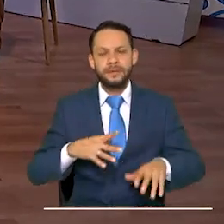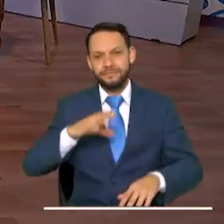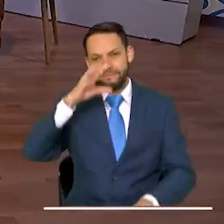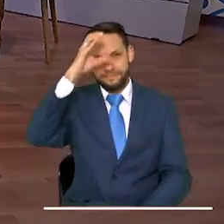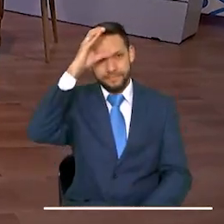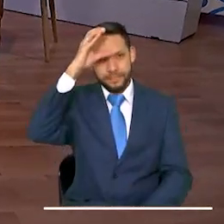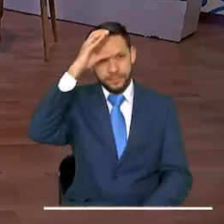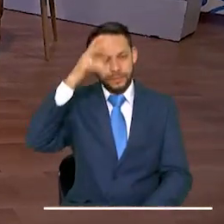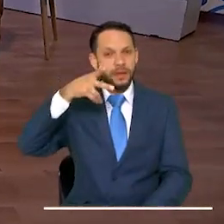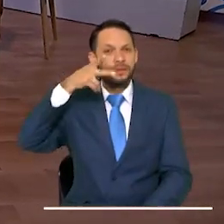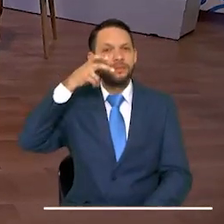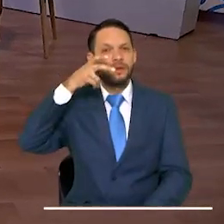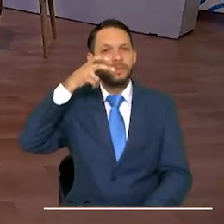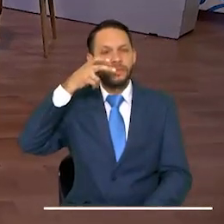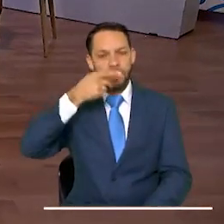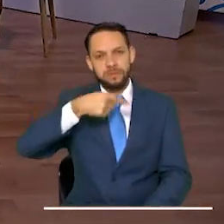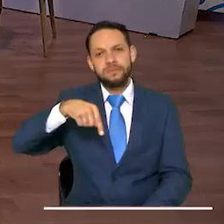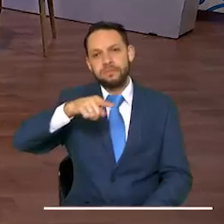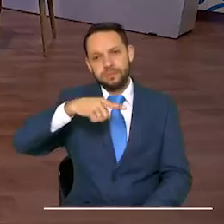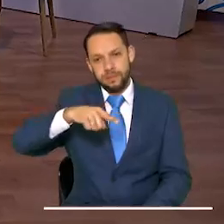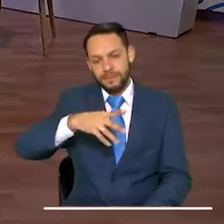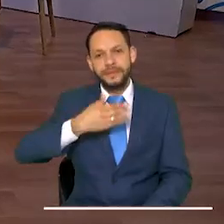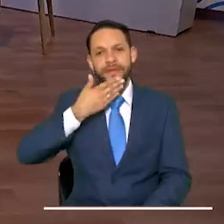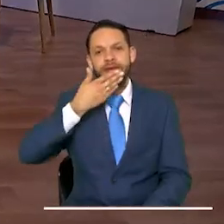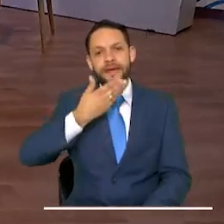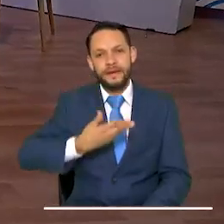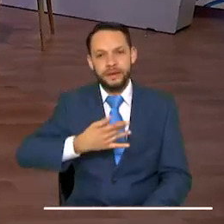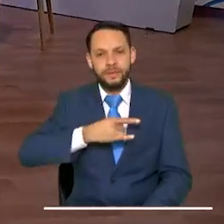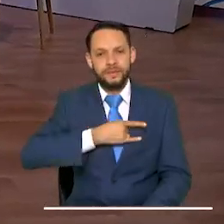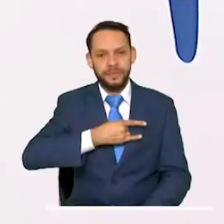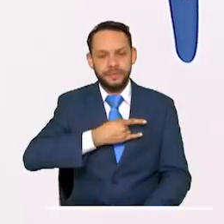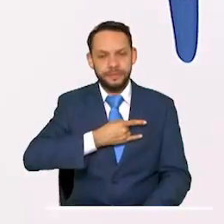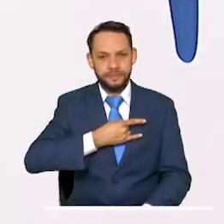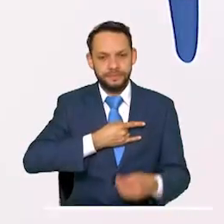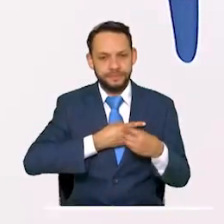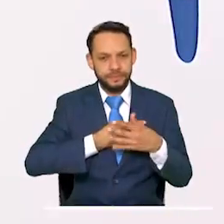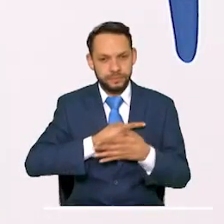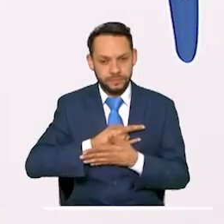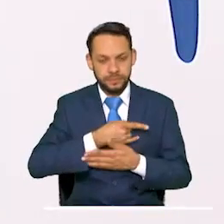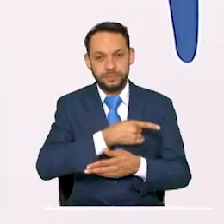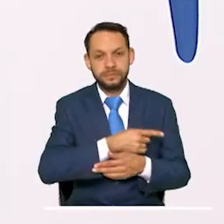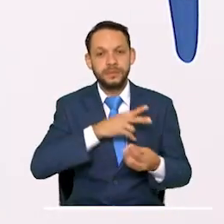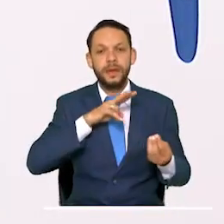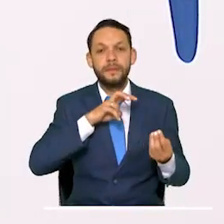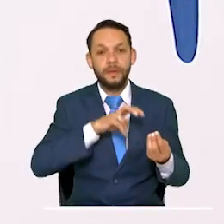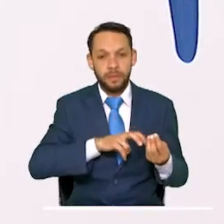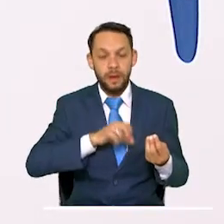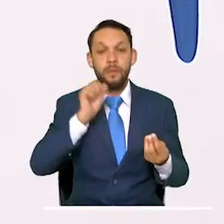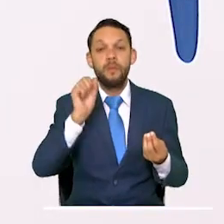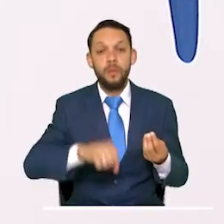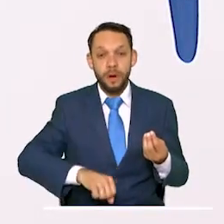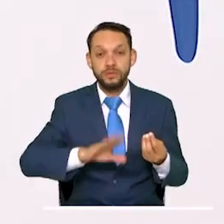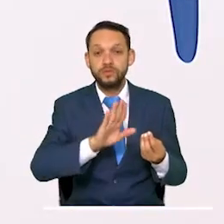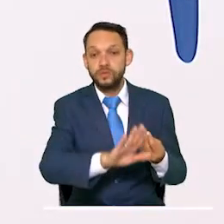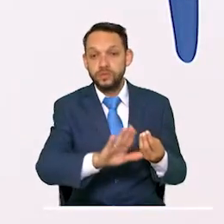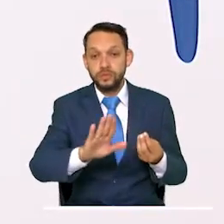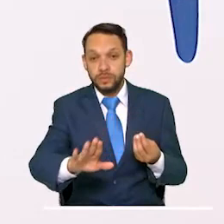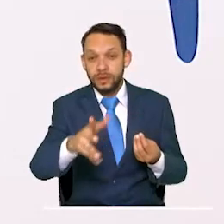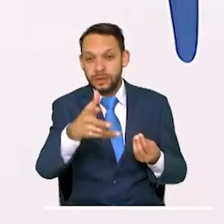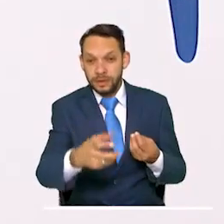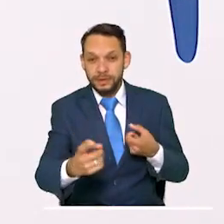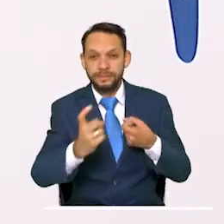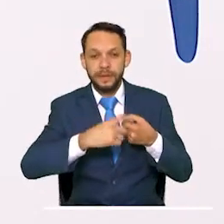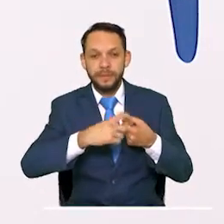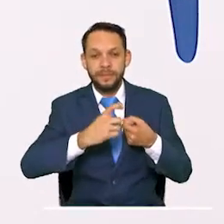conocimiento. Y en este caso, gracias a la Universidad de Caldas, se abren las posibilidades académicas a partir del 11 de